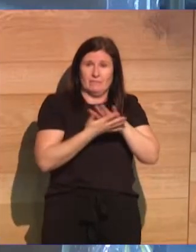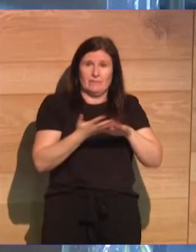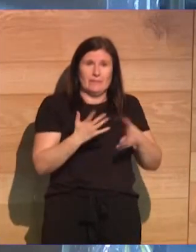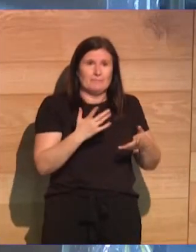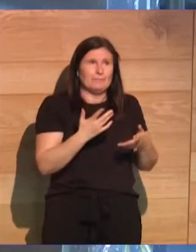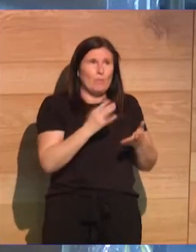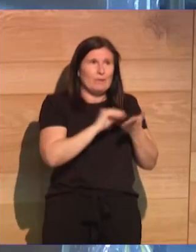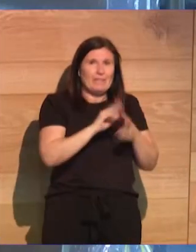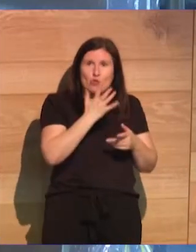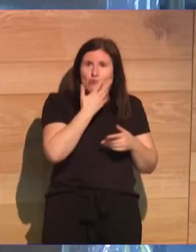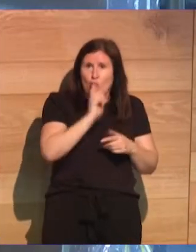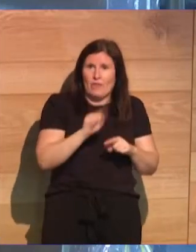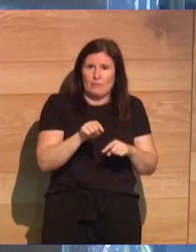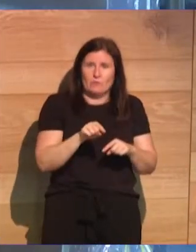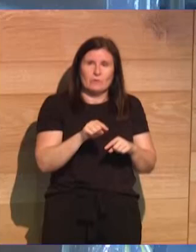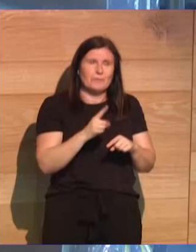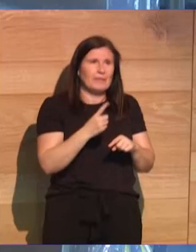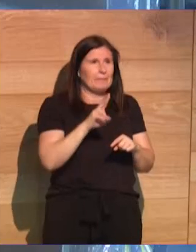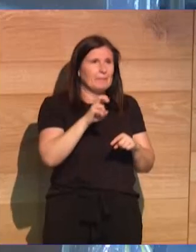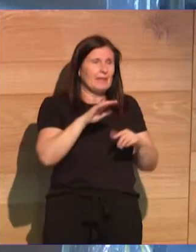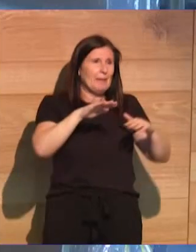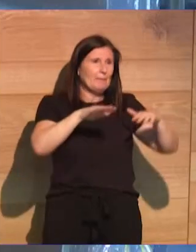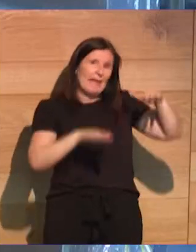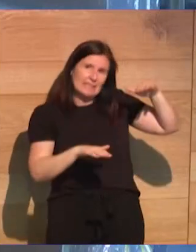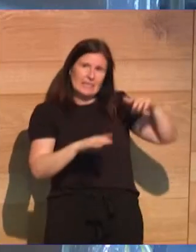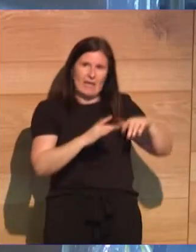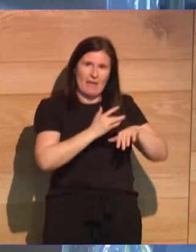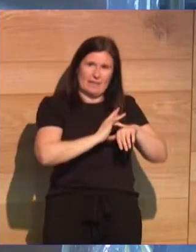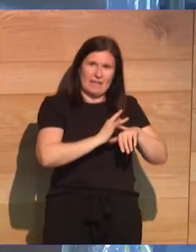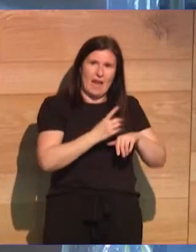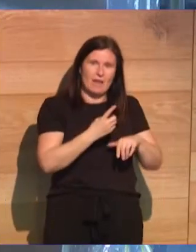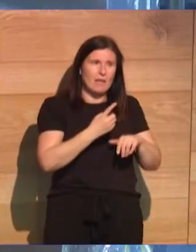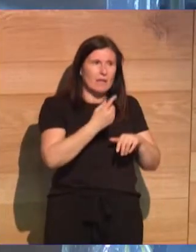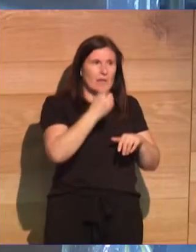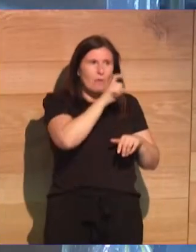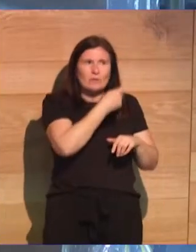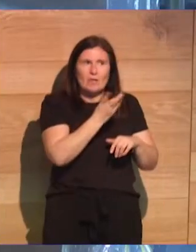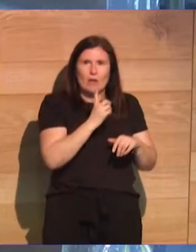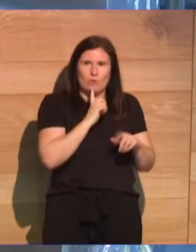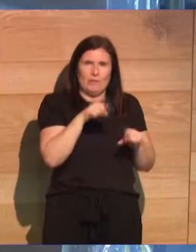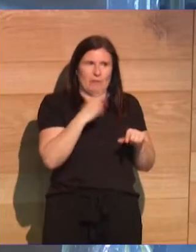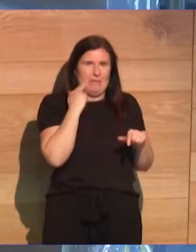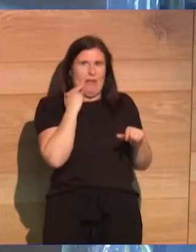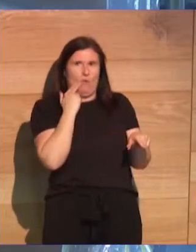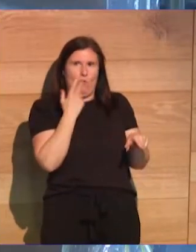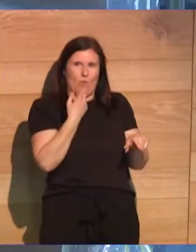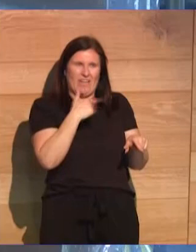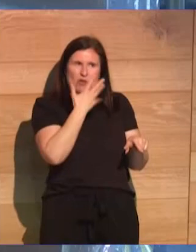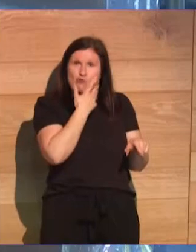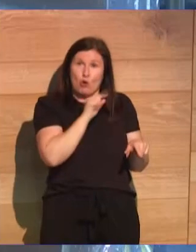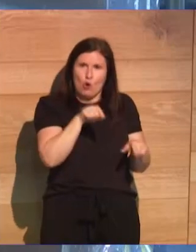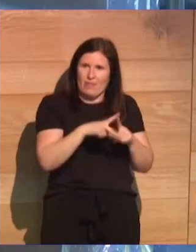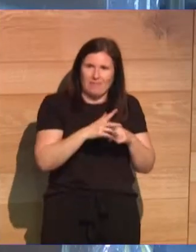hablamos antes, de esa brecha digital. O sea, muchos profesores es como que también le tienen algo de miedo a esto. Entonces es mejor,